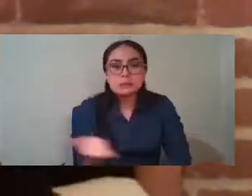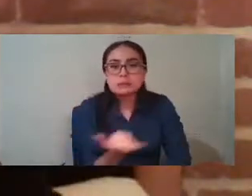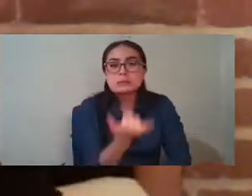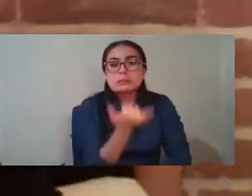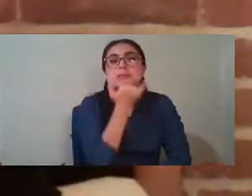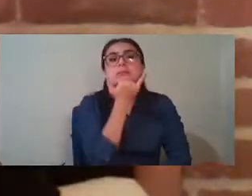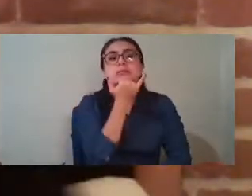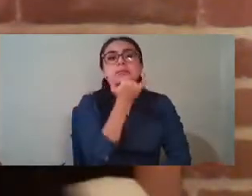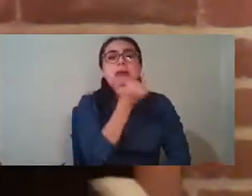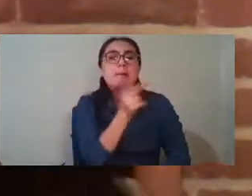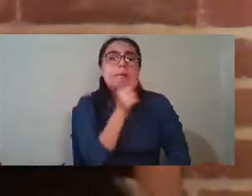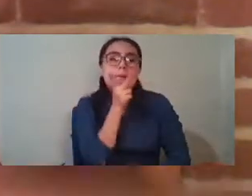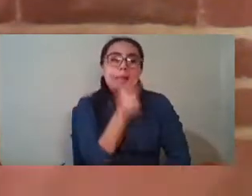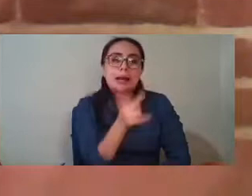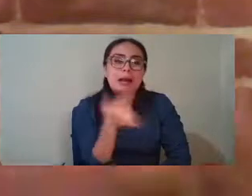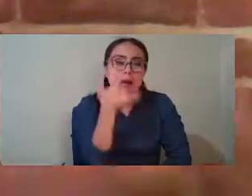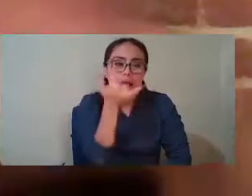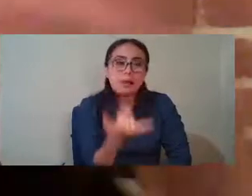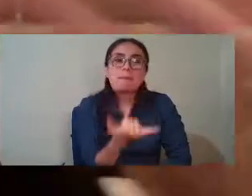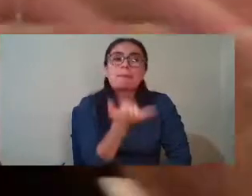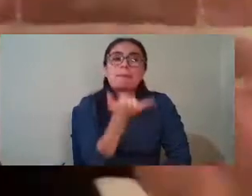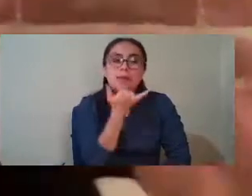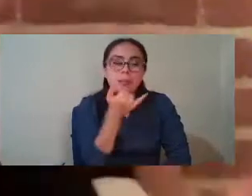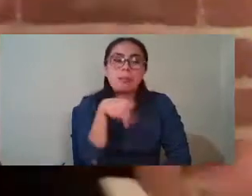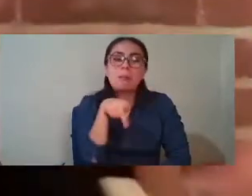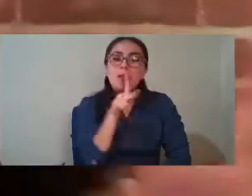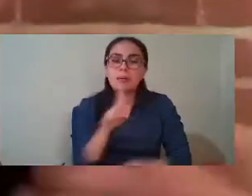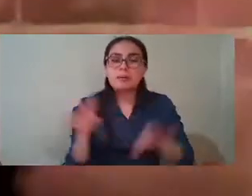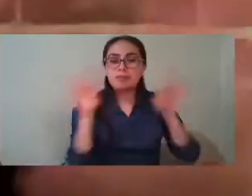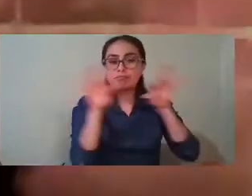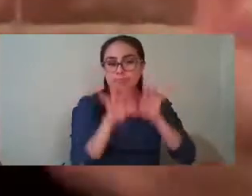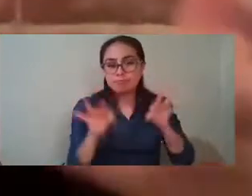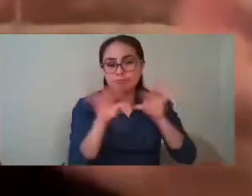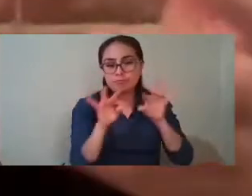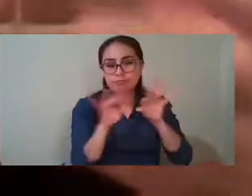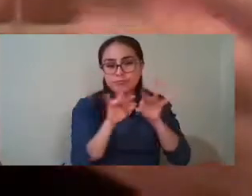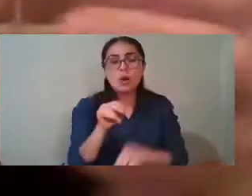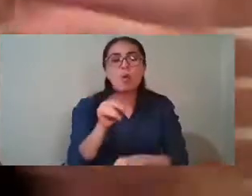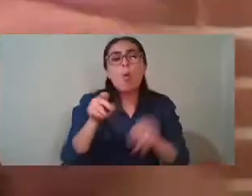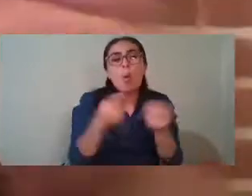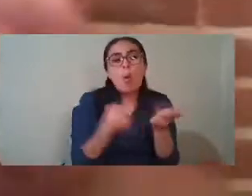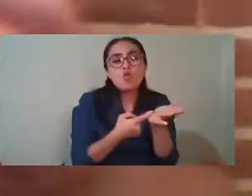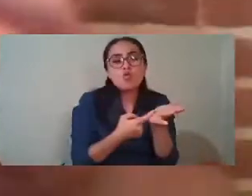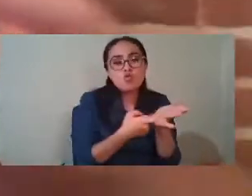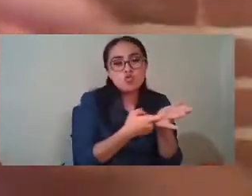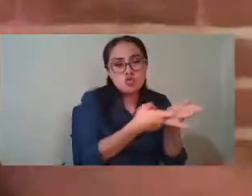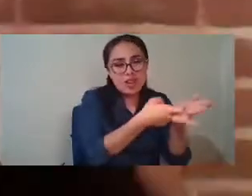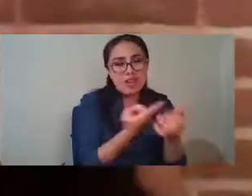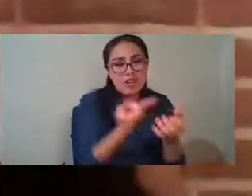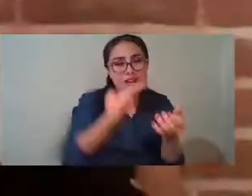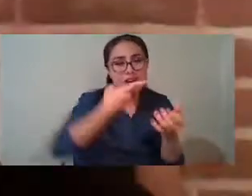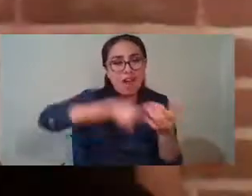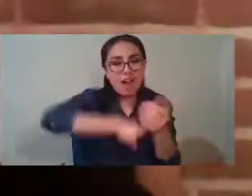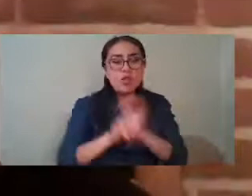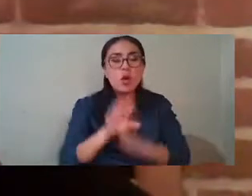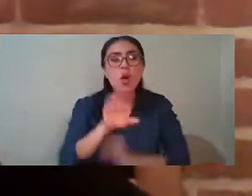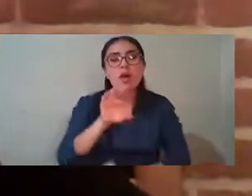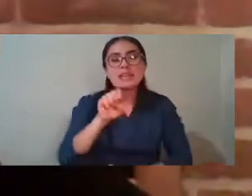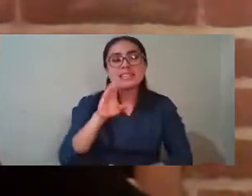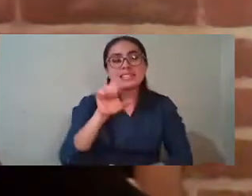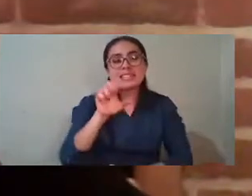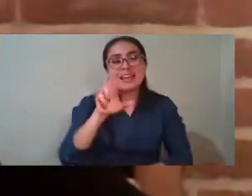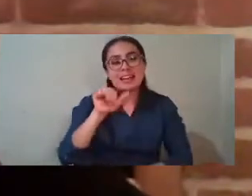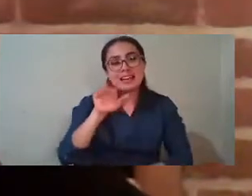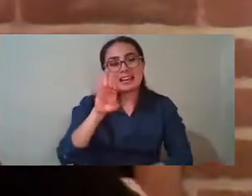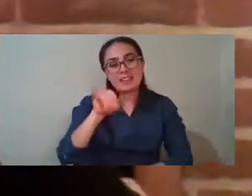por decir una palabra tan complicada. Pero voy a explicarlo. Es la larva de un escarabajo, que también se usa